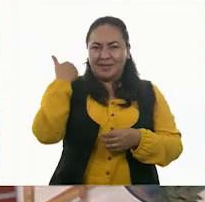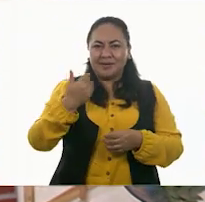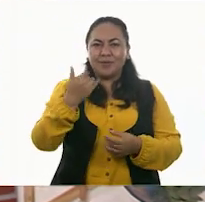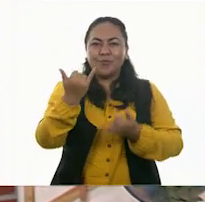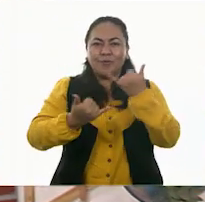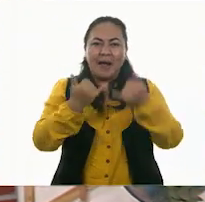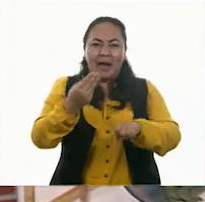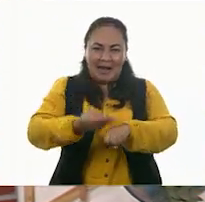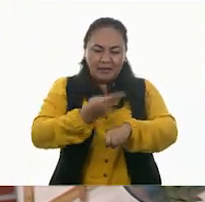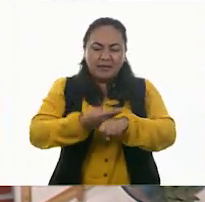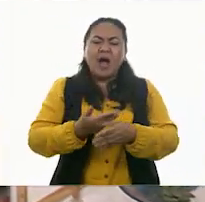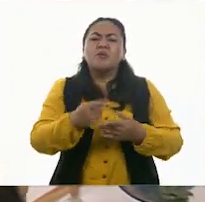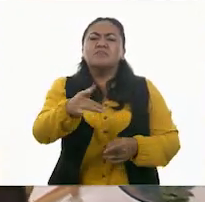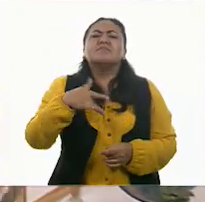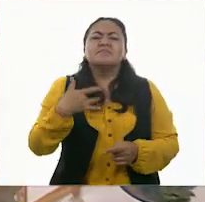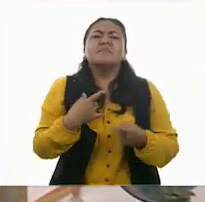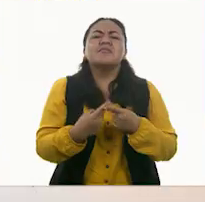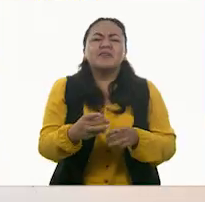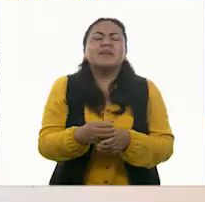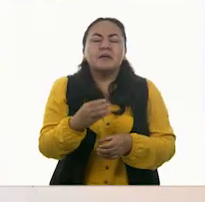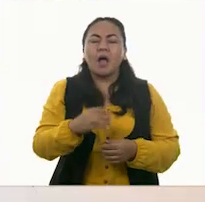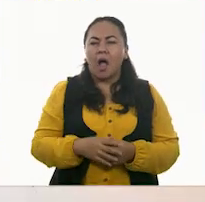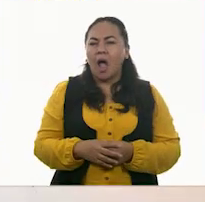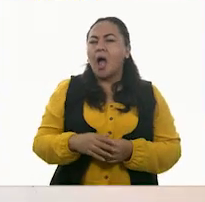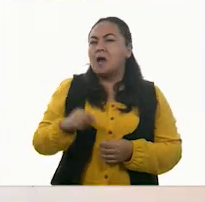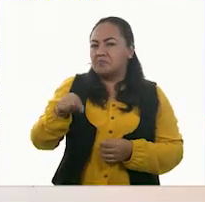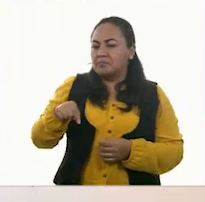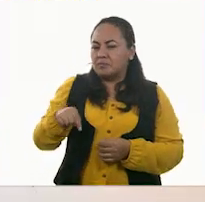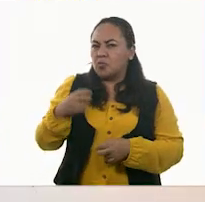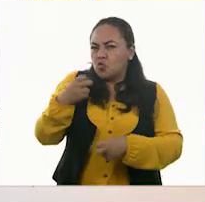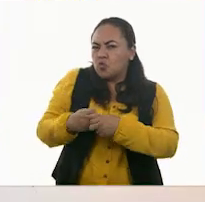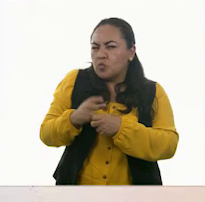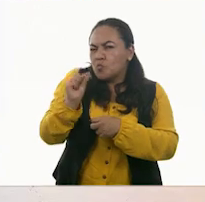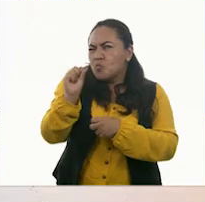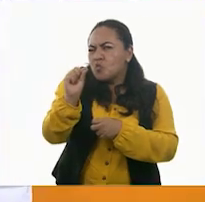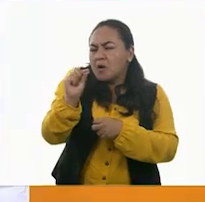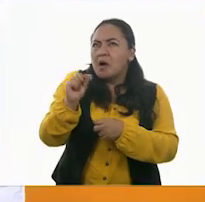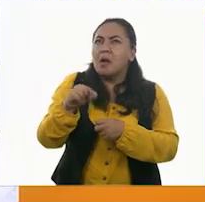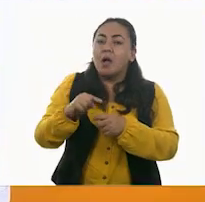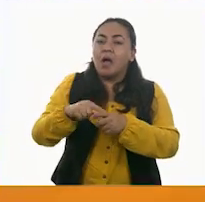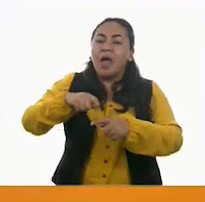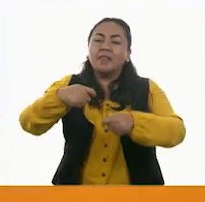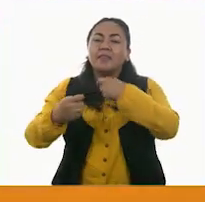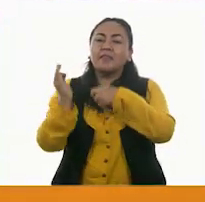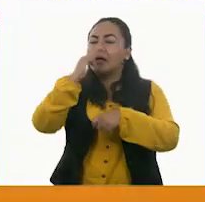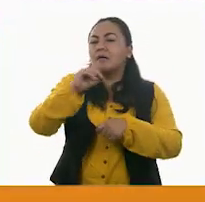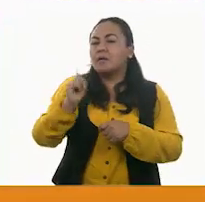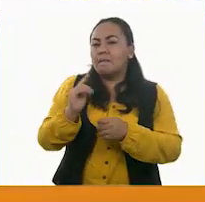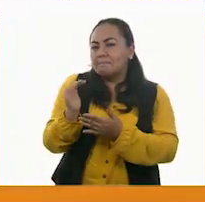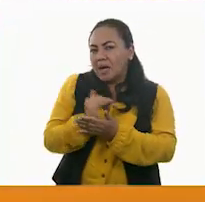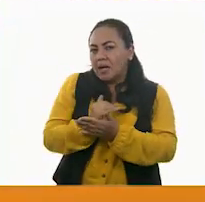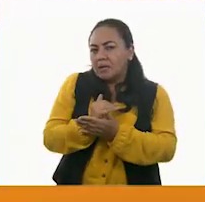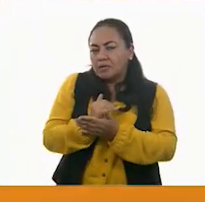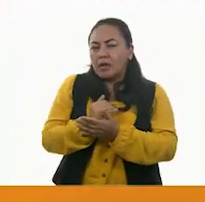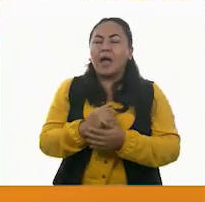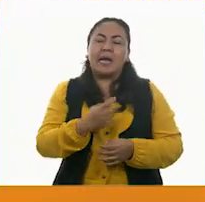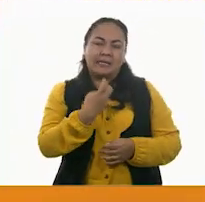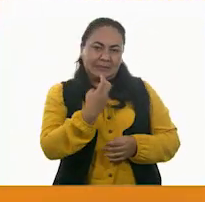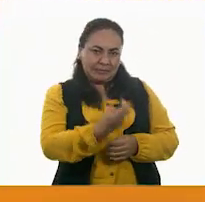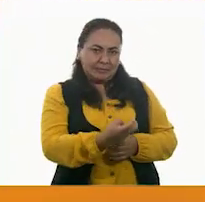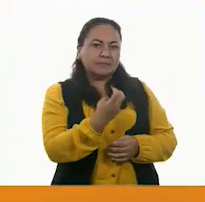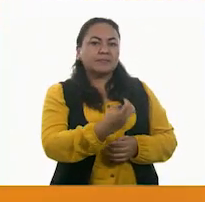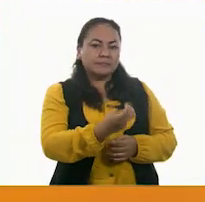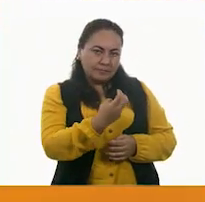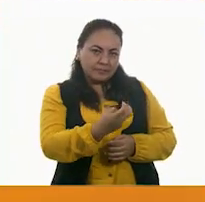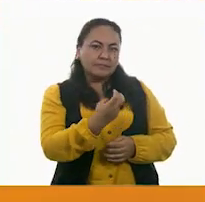calcetines, ¿este cómo lo sientes? Este es más rígido, puede ser menos maleable, porque ya trae una forma, ¿no? Es correcto.